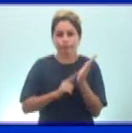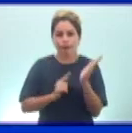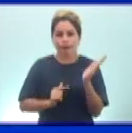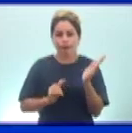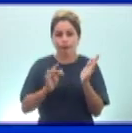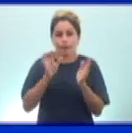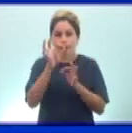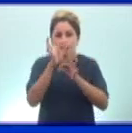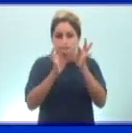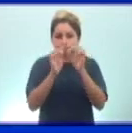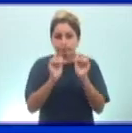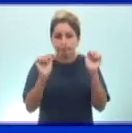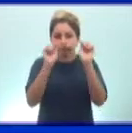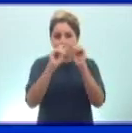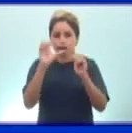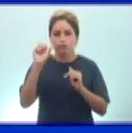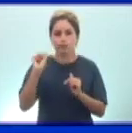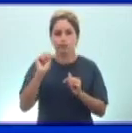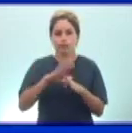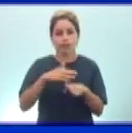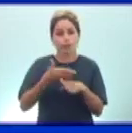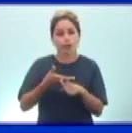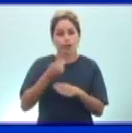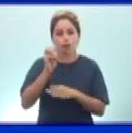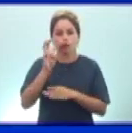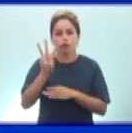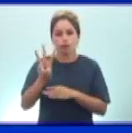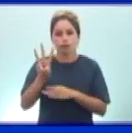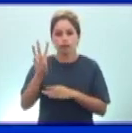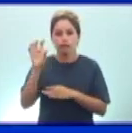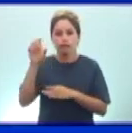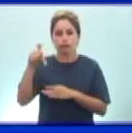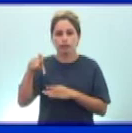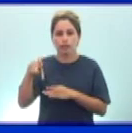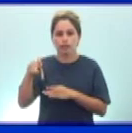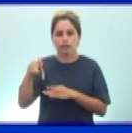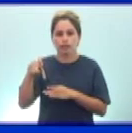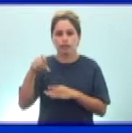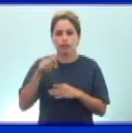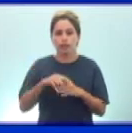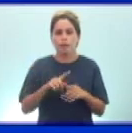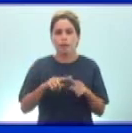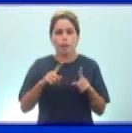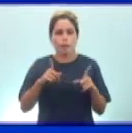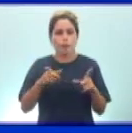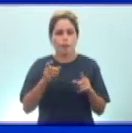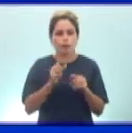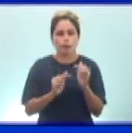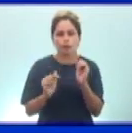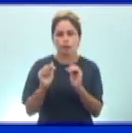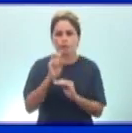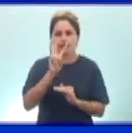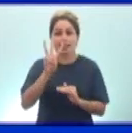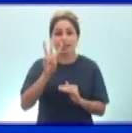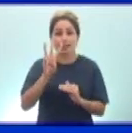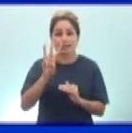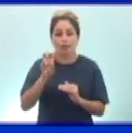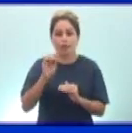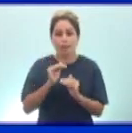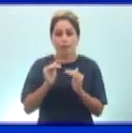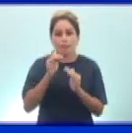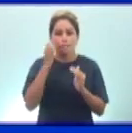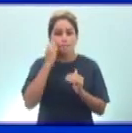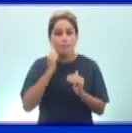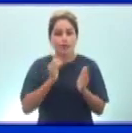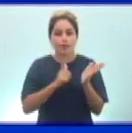después completaría los 3D porque los subniveles 3D del tercer nivel de energía presentan un mayor contenido energético